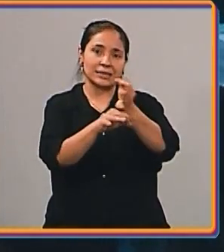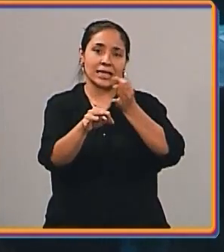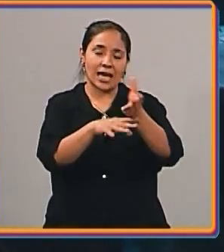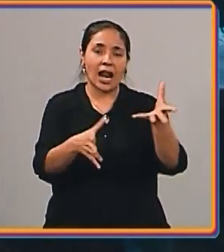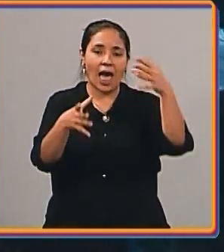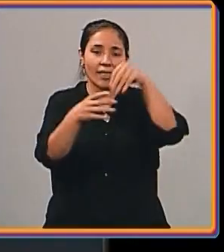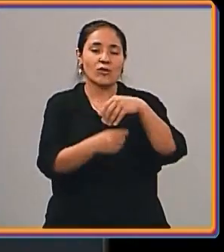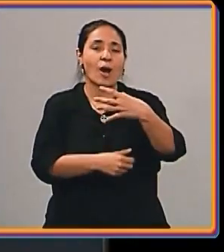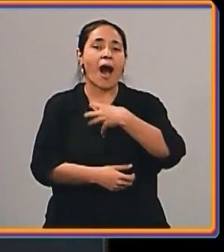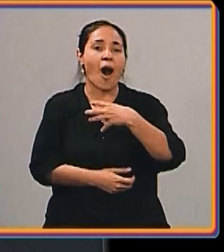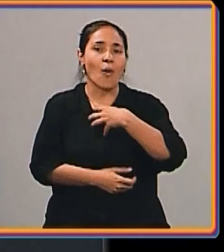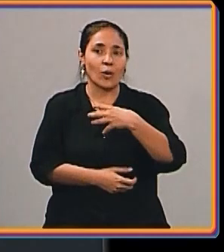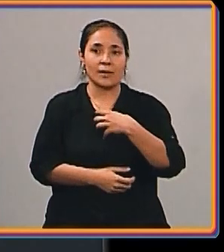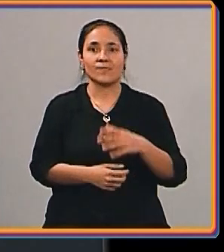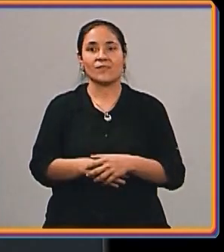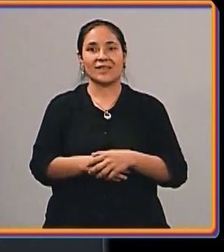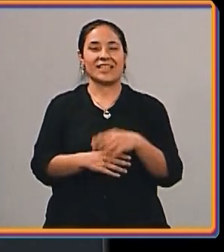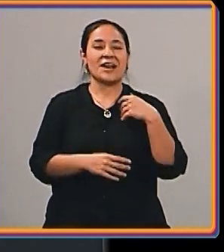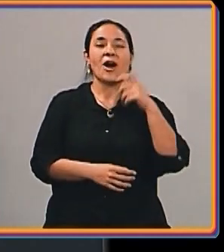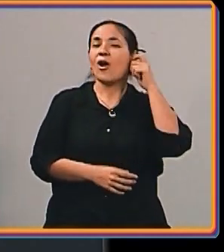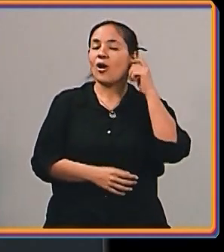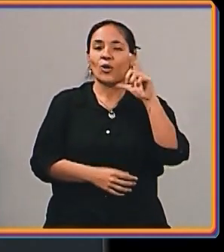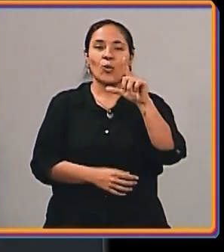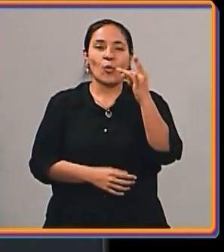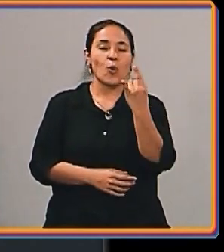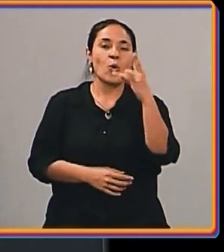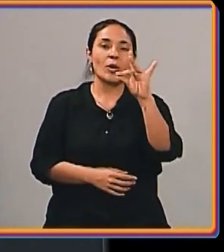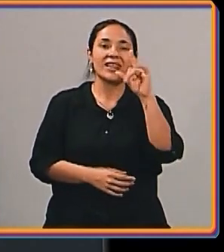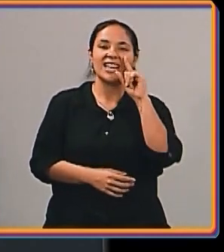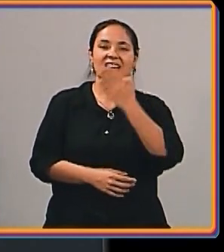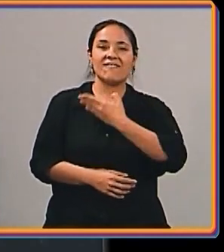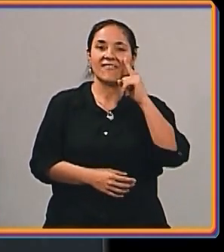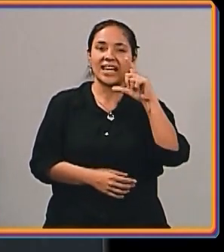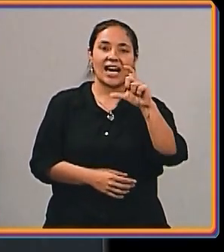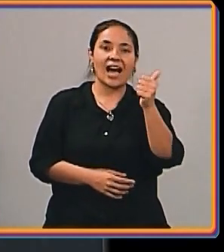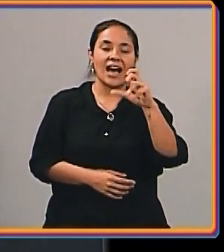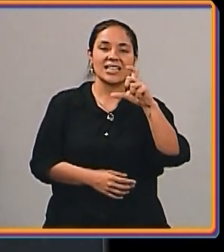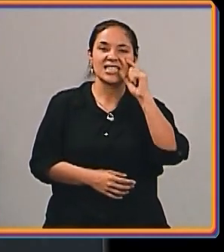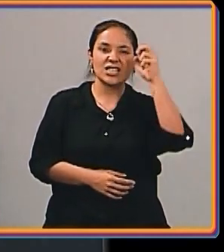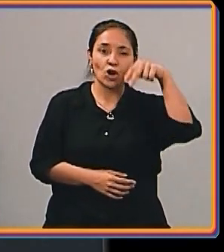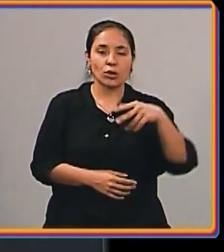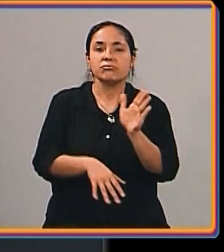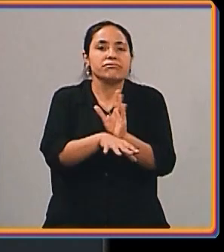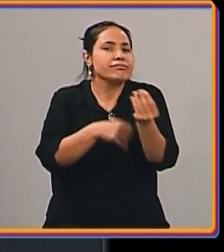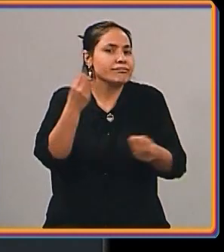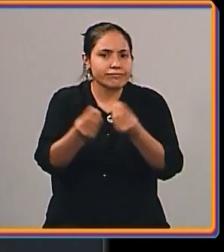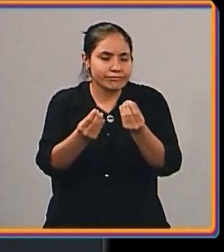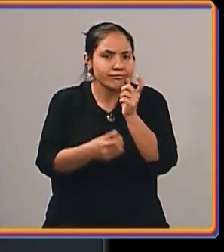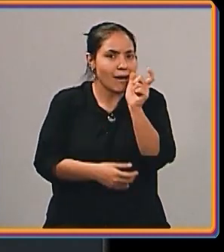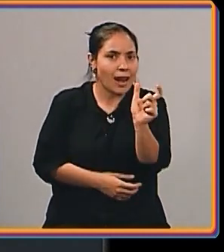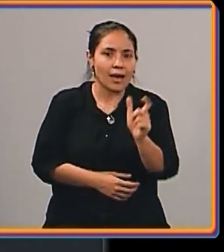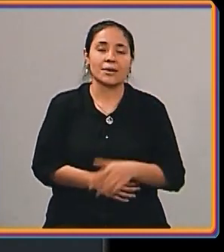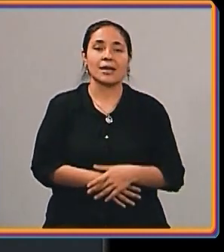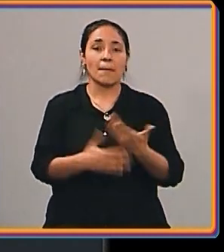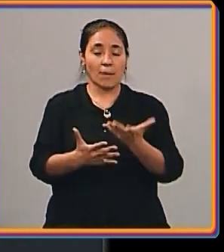contenido dentro del aula. Ludificación en castellano o gamificación, que también se ha popularizado, son procesos